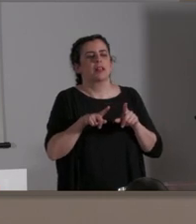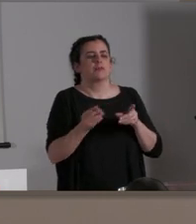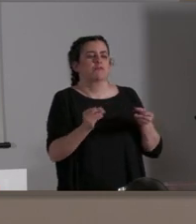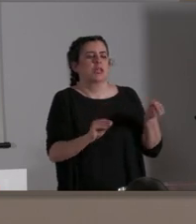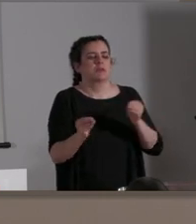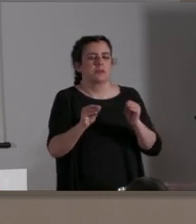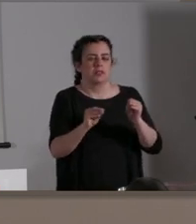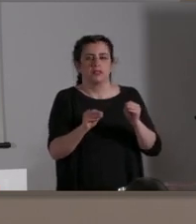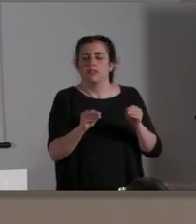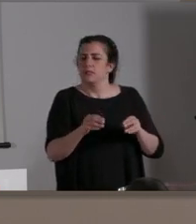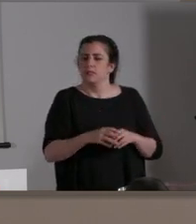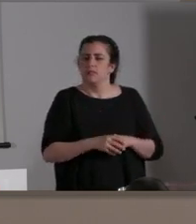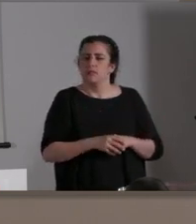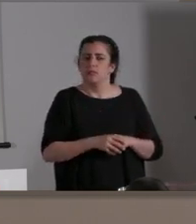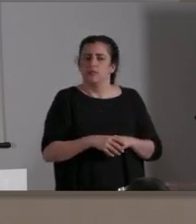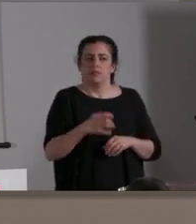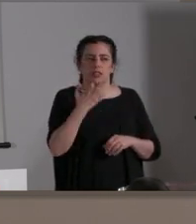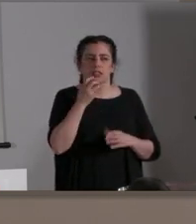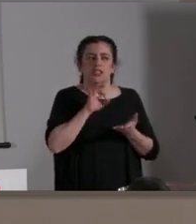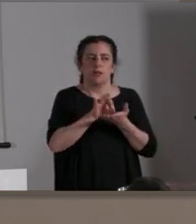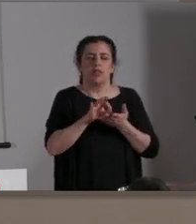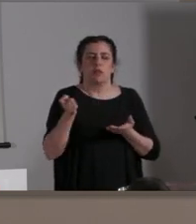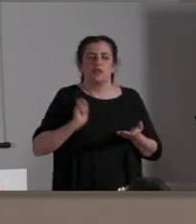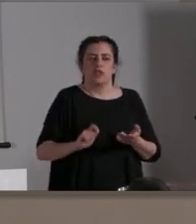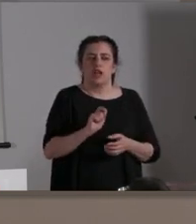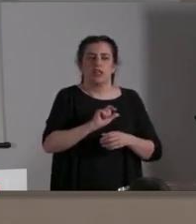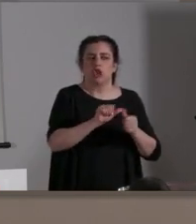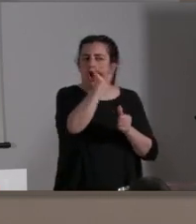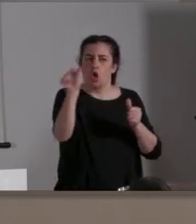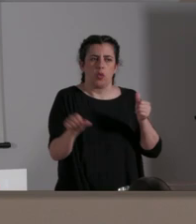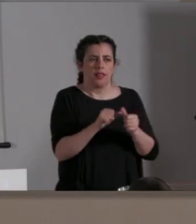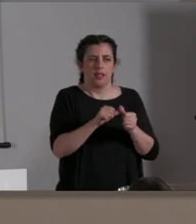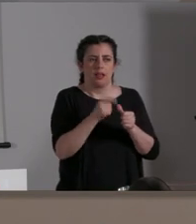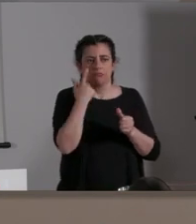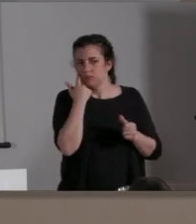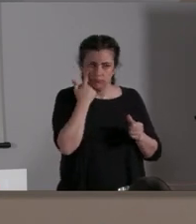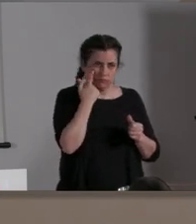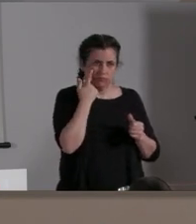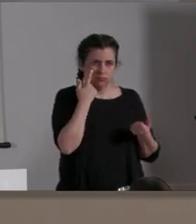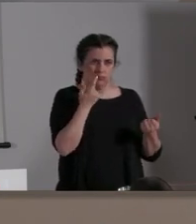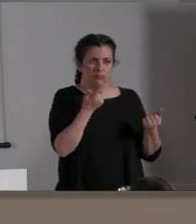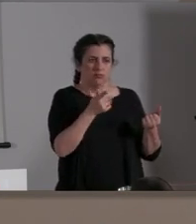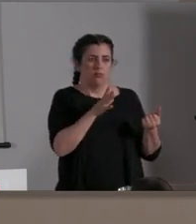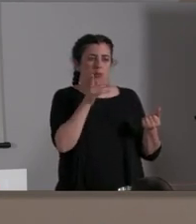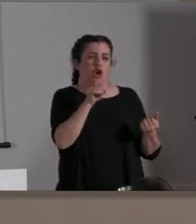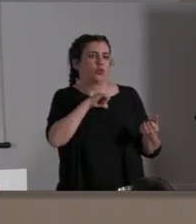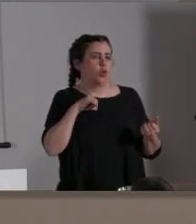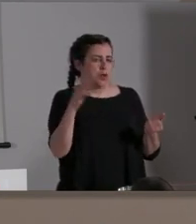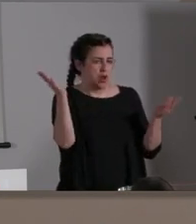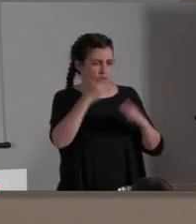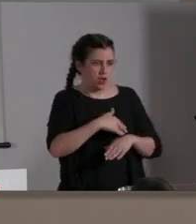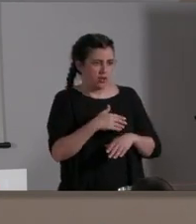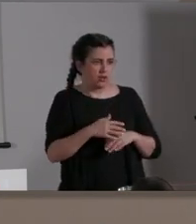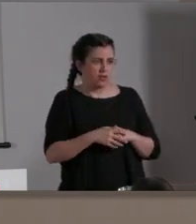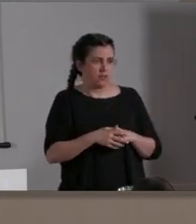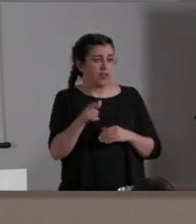tiene un servicio profesional 24 horas, digamos, de atención, porque en estos casos sí que no tienen esta autonomía. Entonces, este servicio también